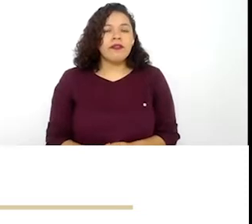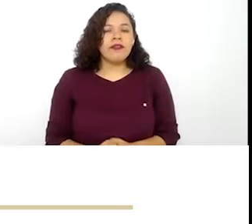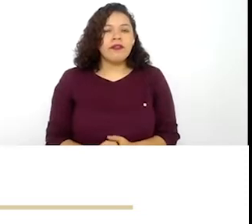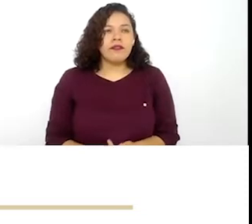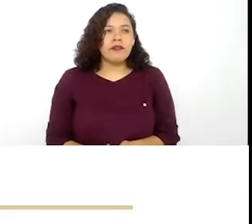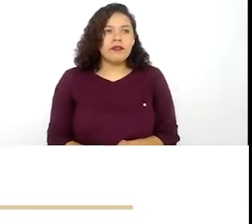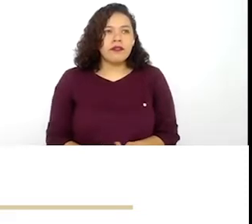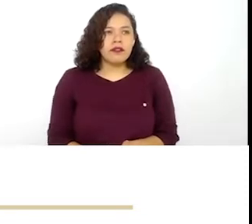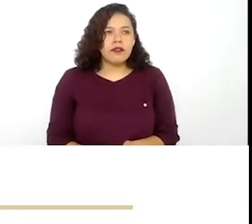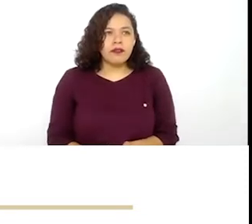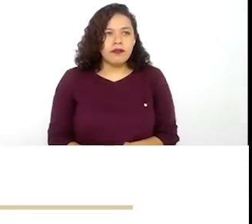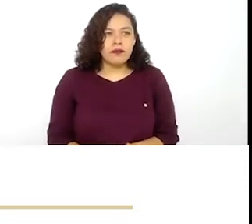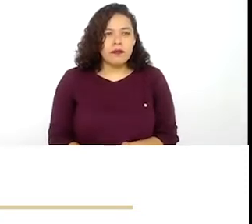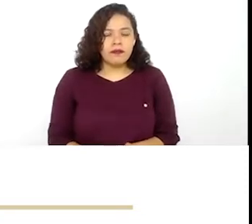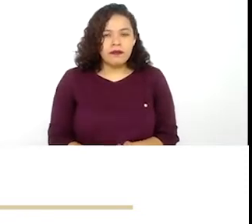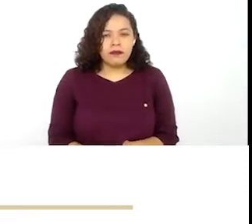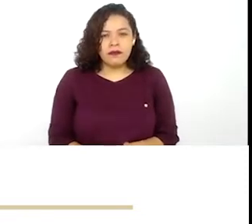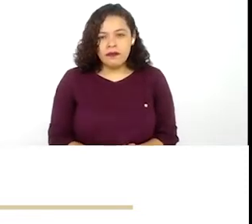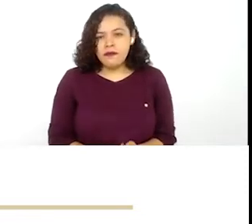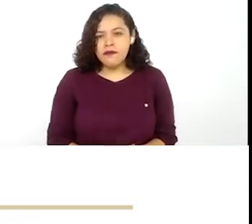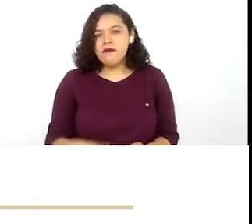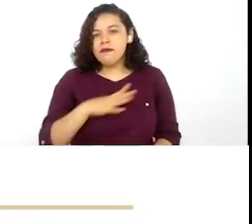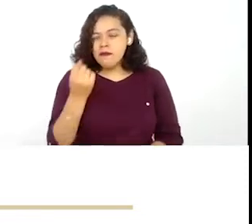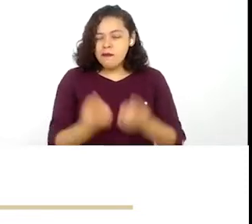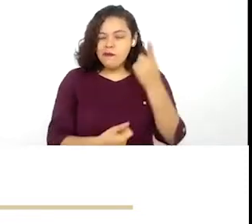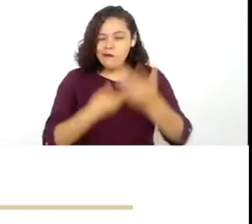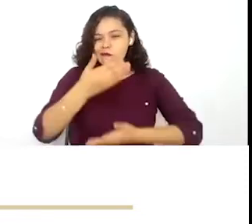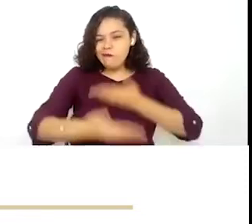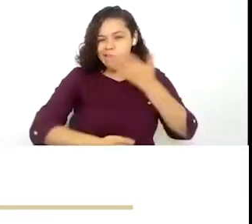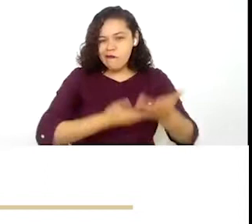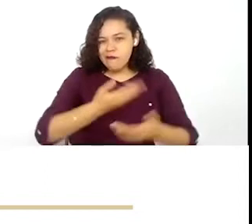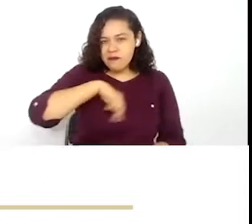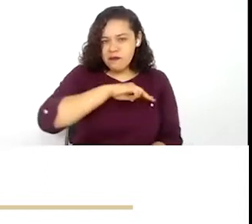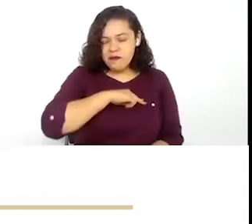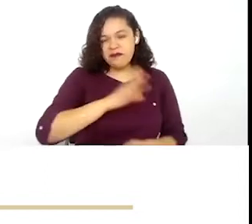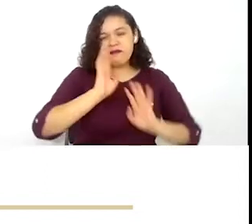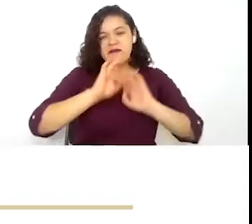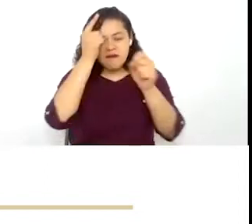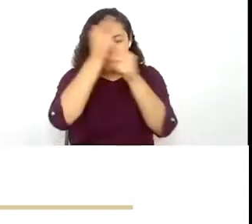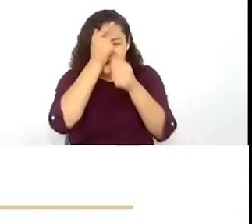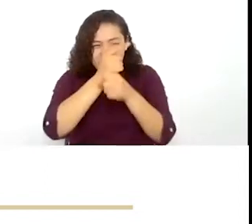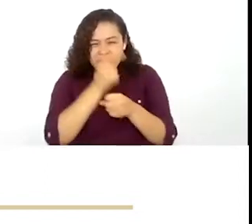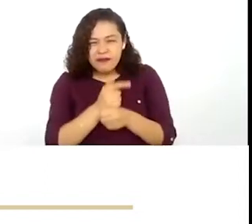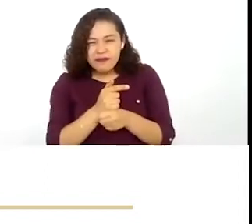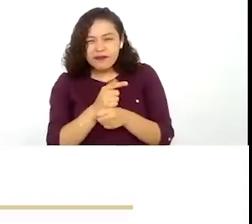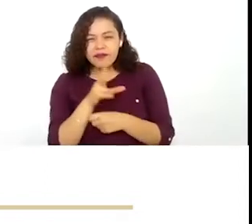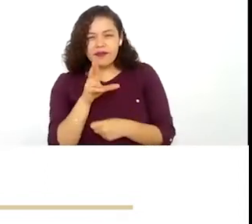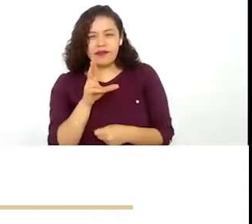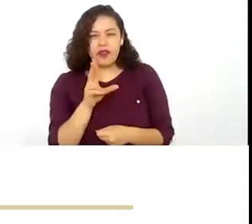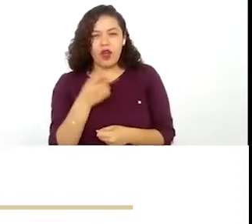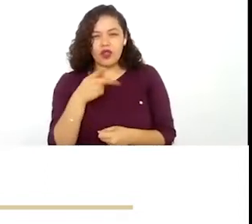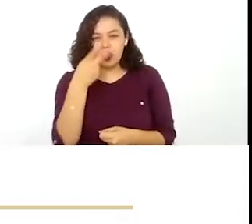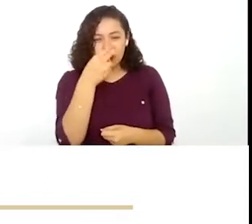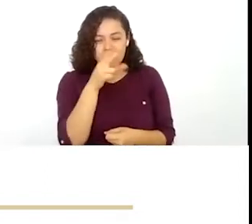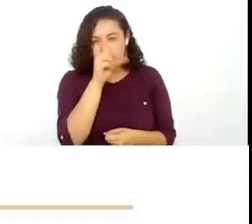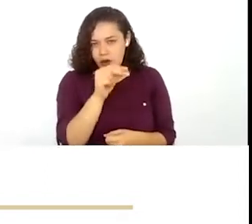puede haber algún tipo de servicio que nosotros no lo tengamos ubicado como como ese con ese